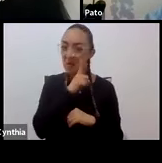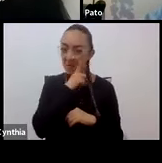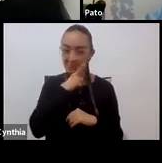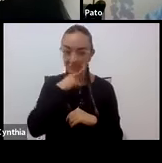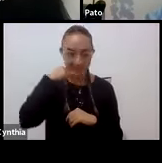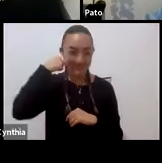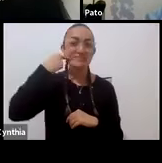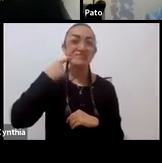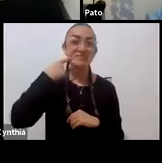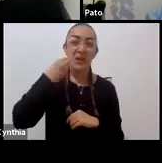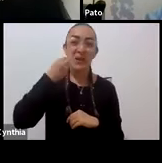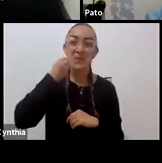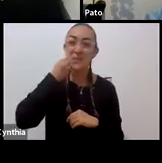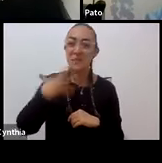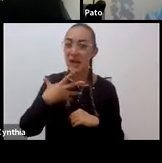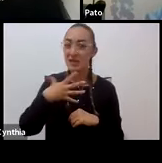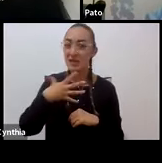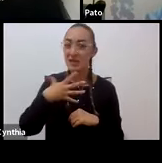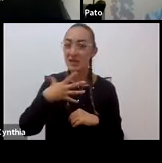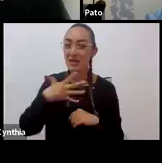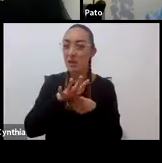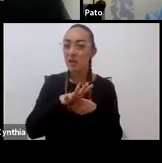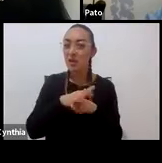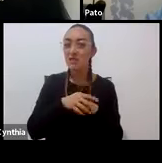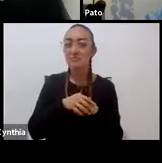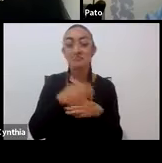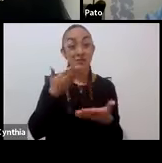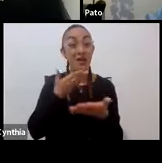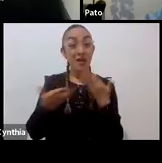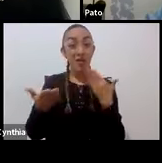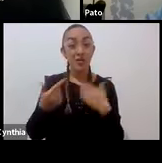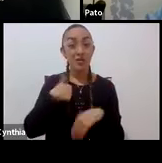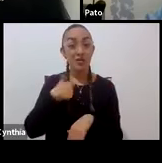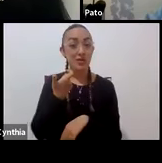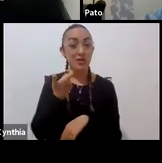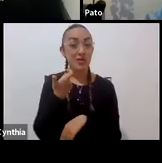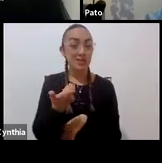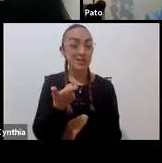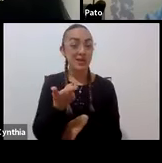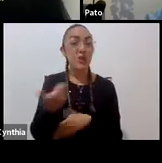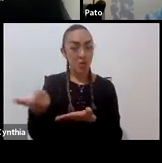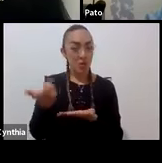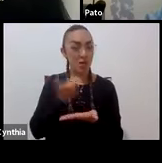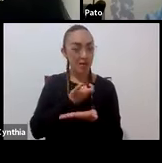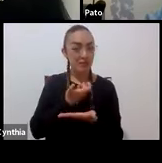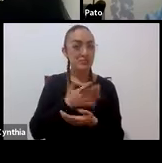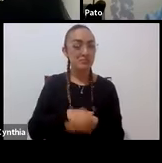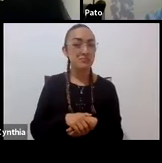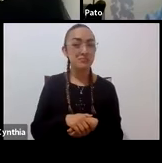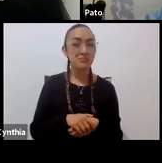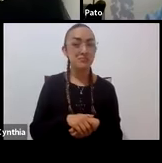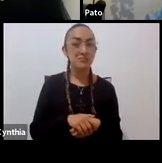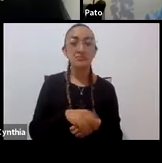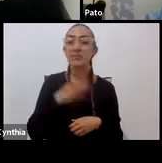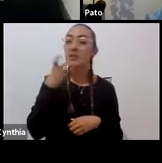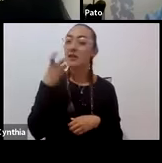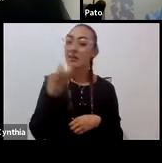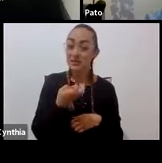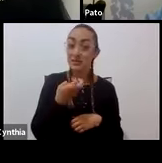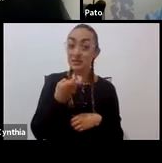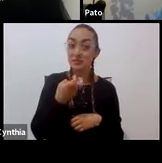rostro, es que ya estoy ganando mi dinero, ya estoy ganando dinero. Ese momento,